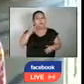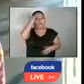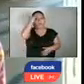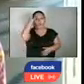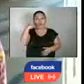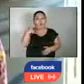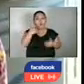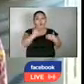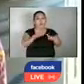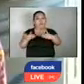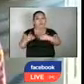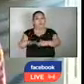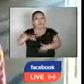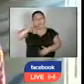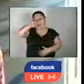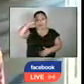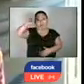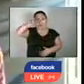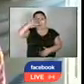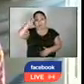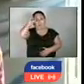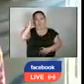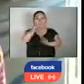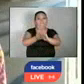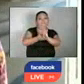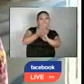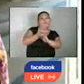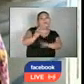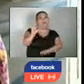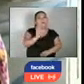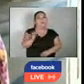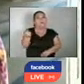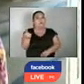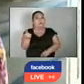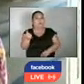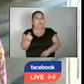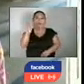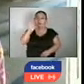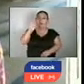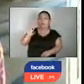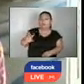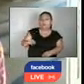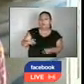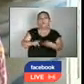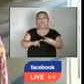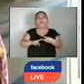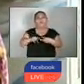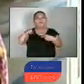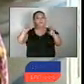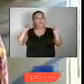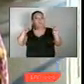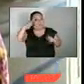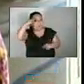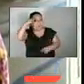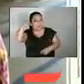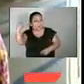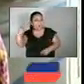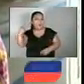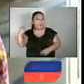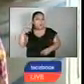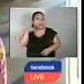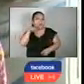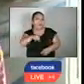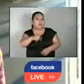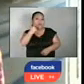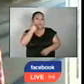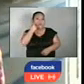que trabajan en fortalecer el empoderamiento económico, artístico y político que han